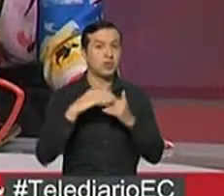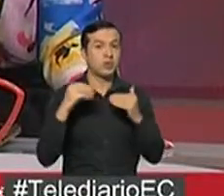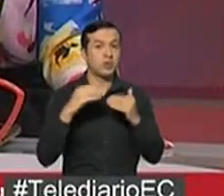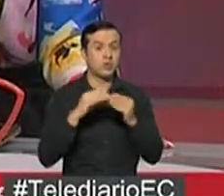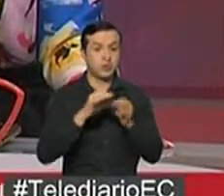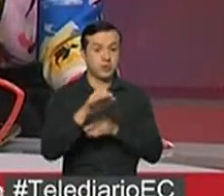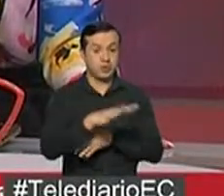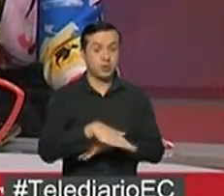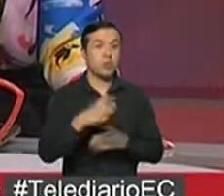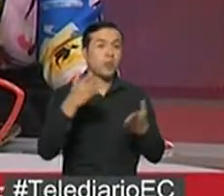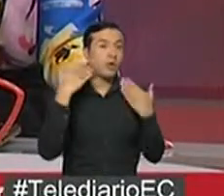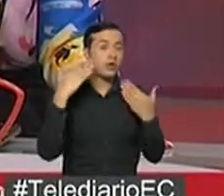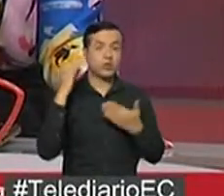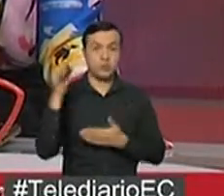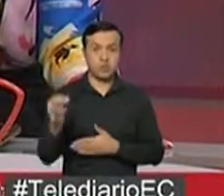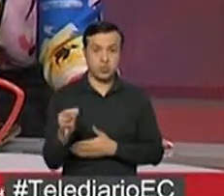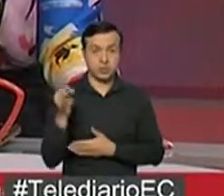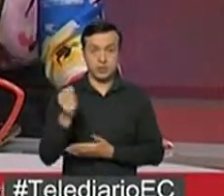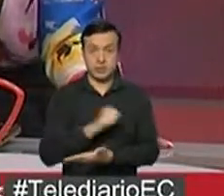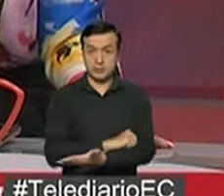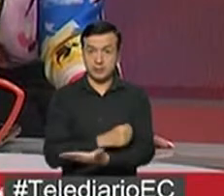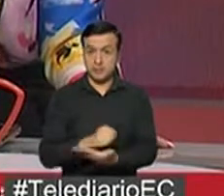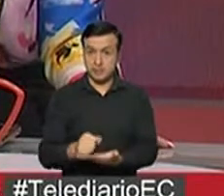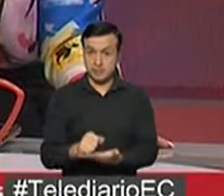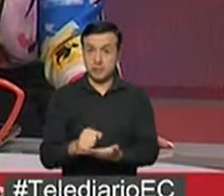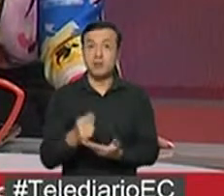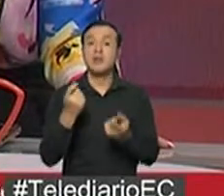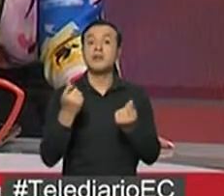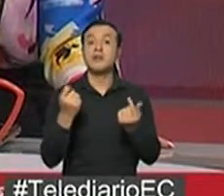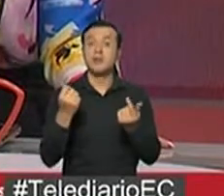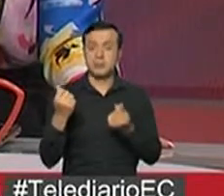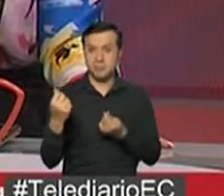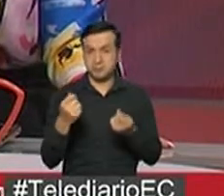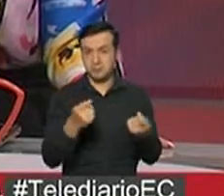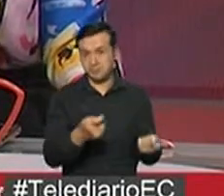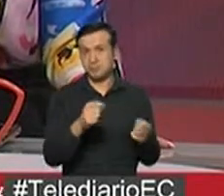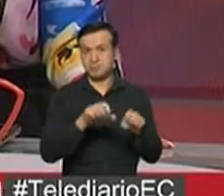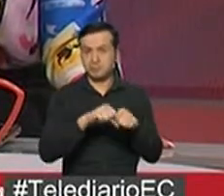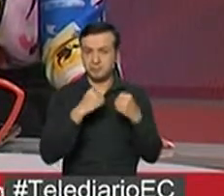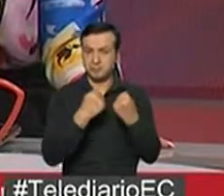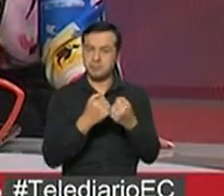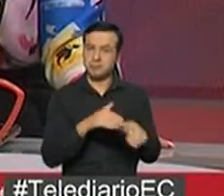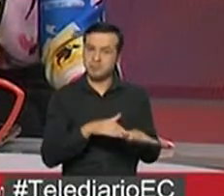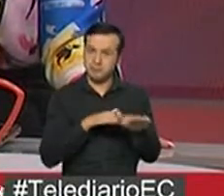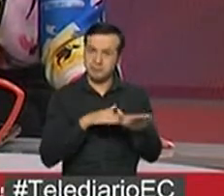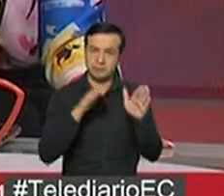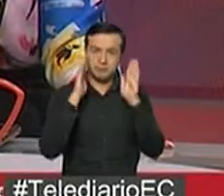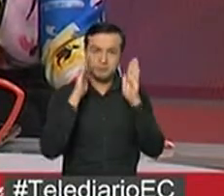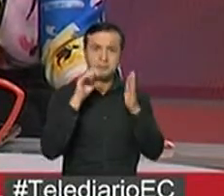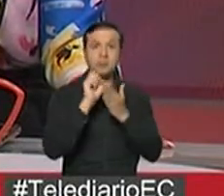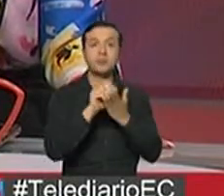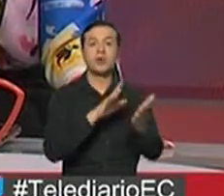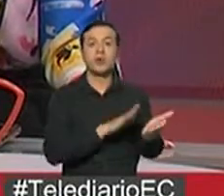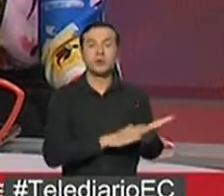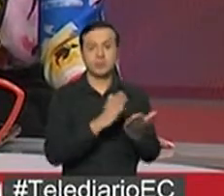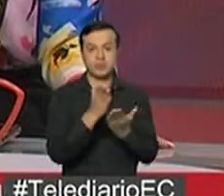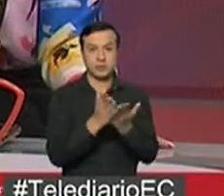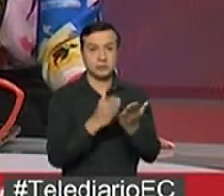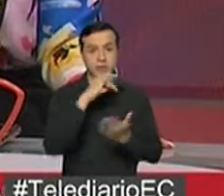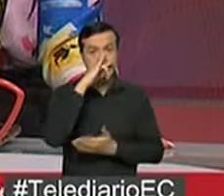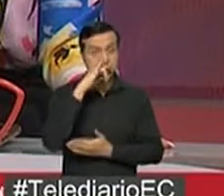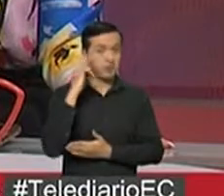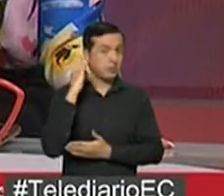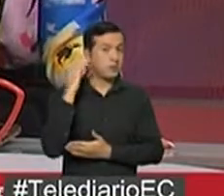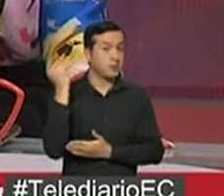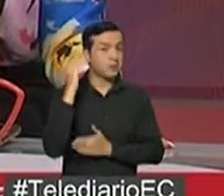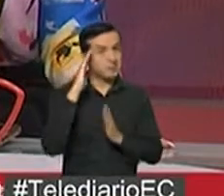cantones guayaquil durán y samborondón es el monto de inversión social para garantizar la atención de programas de servicios a niños niñas y